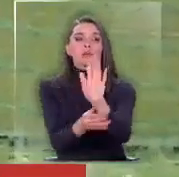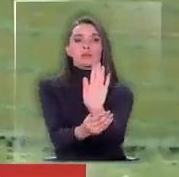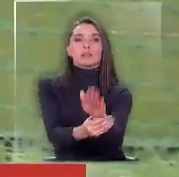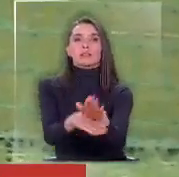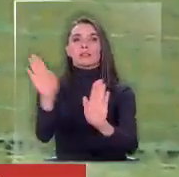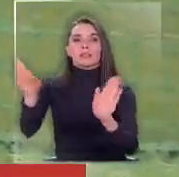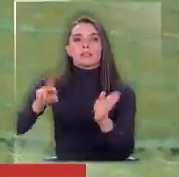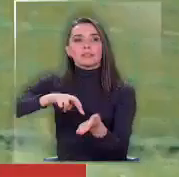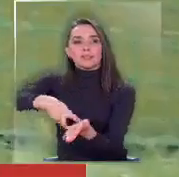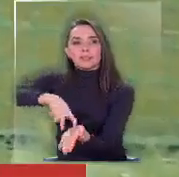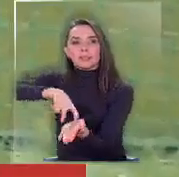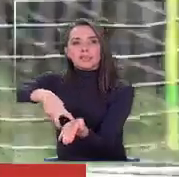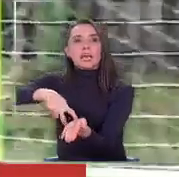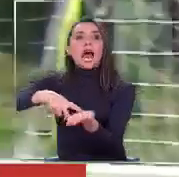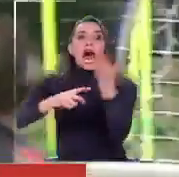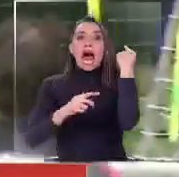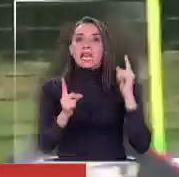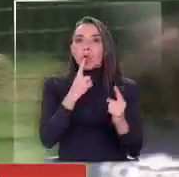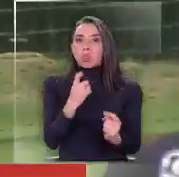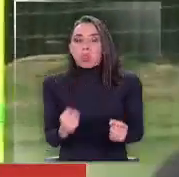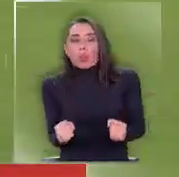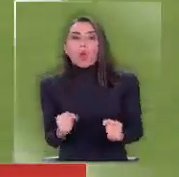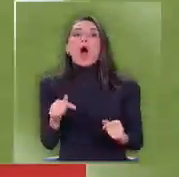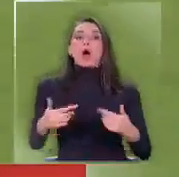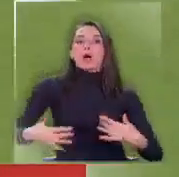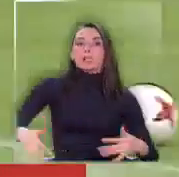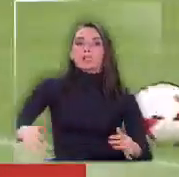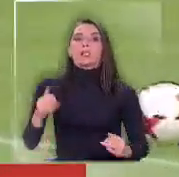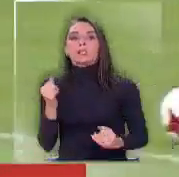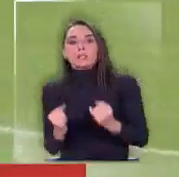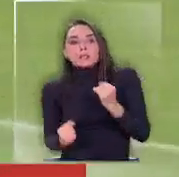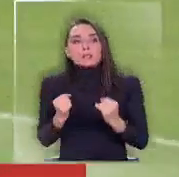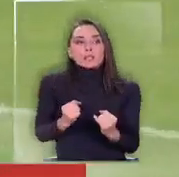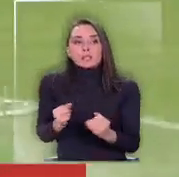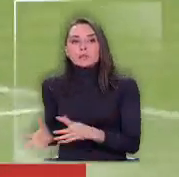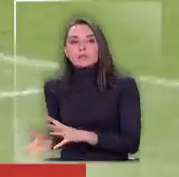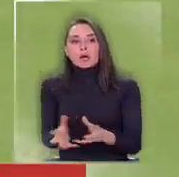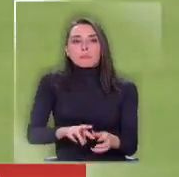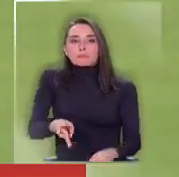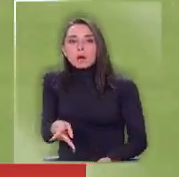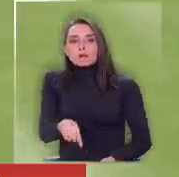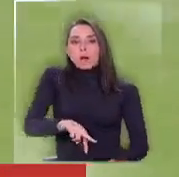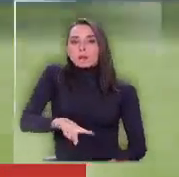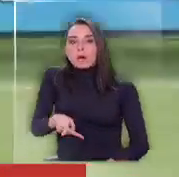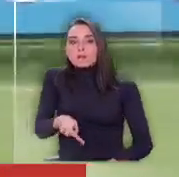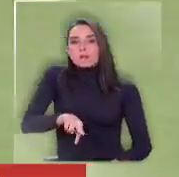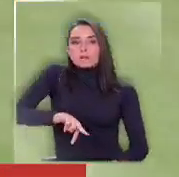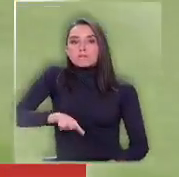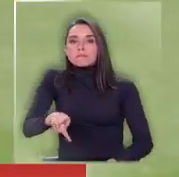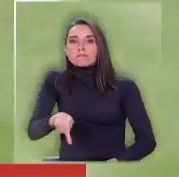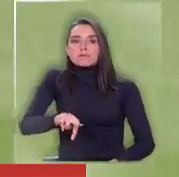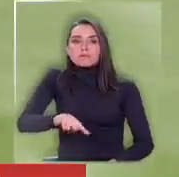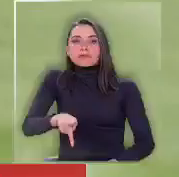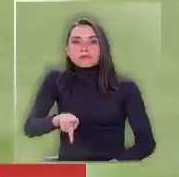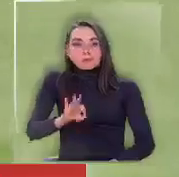movimientos que días antes no hacía. Trotó, se le vio con balón y golpeando con ambas piernas.